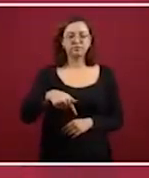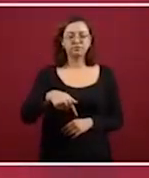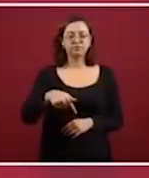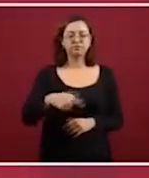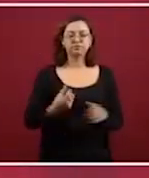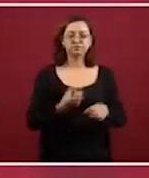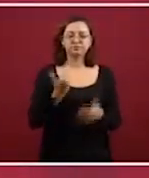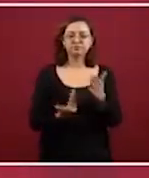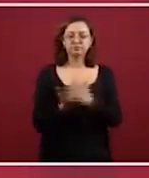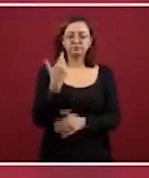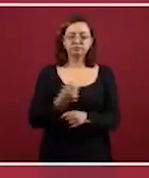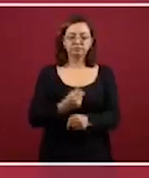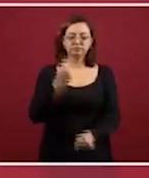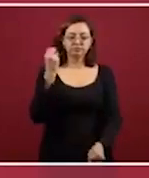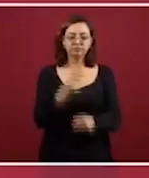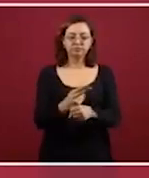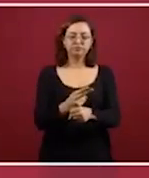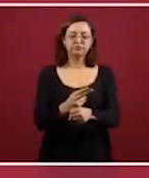temprano,